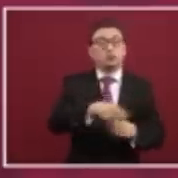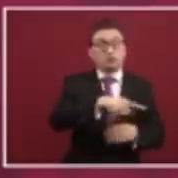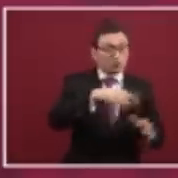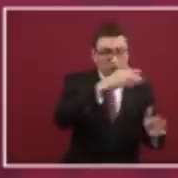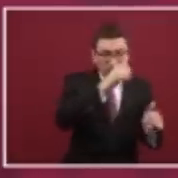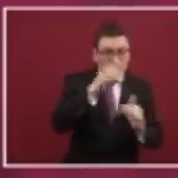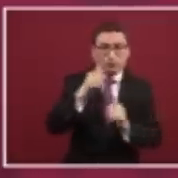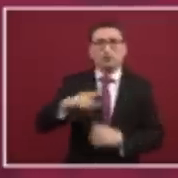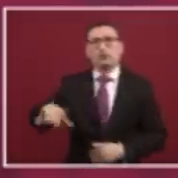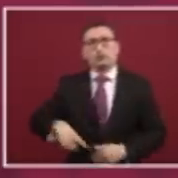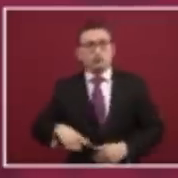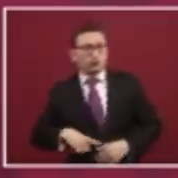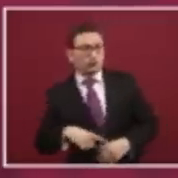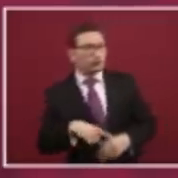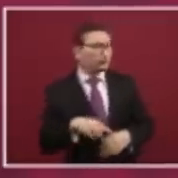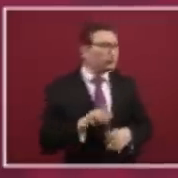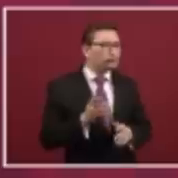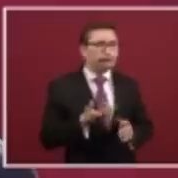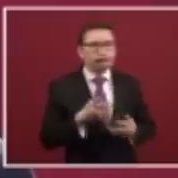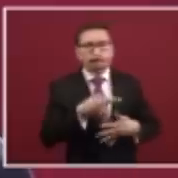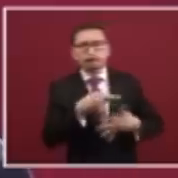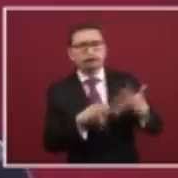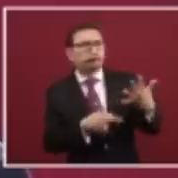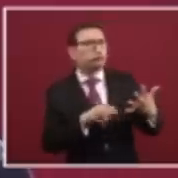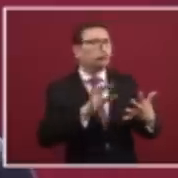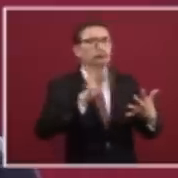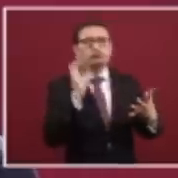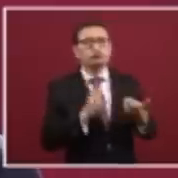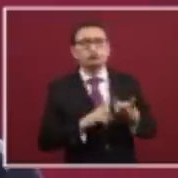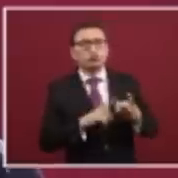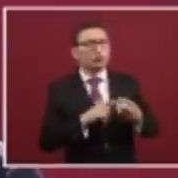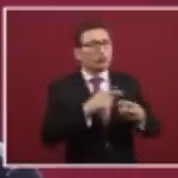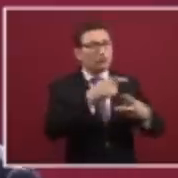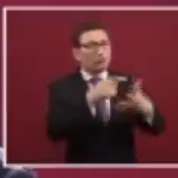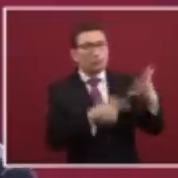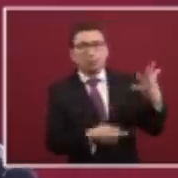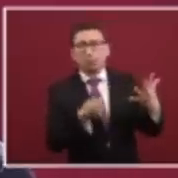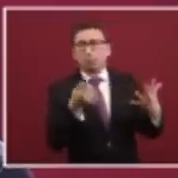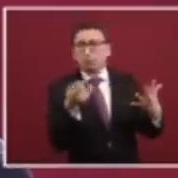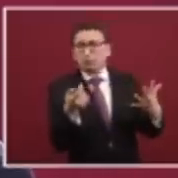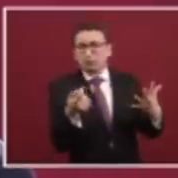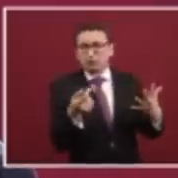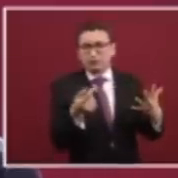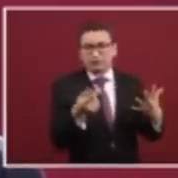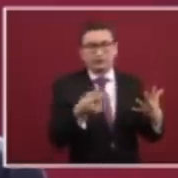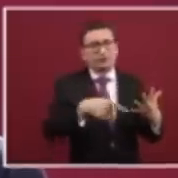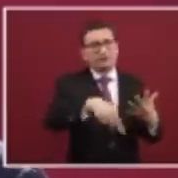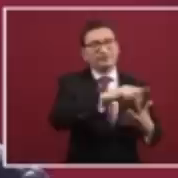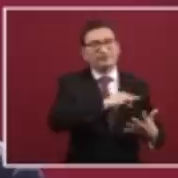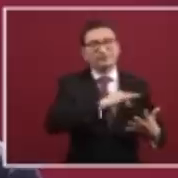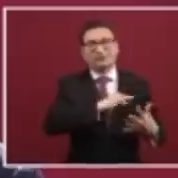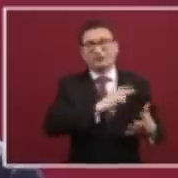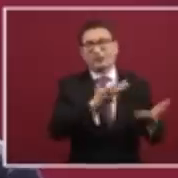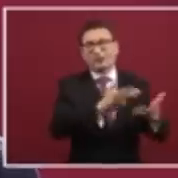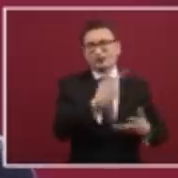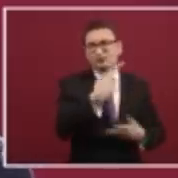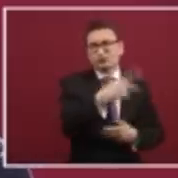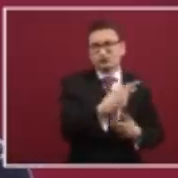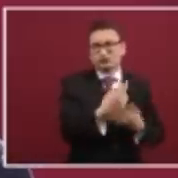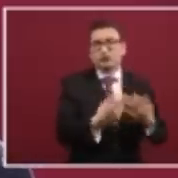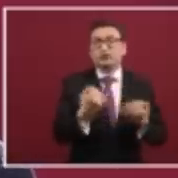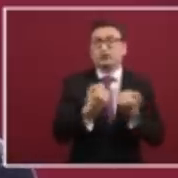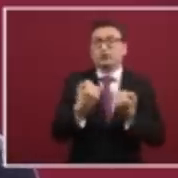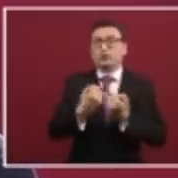que el gobierno tenía menos opciones donde elegir y, desde luego, privaba el aumento de